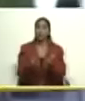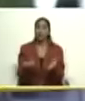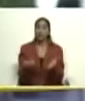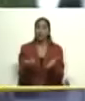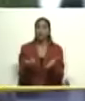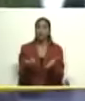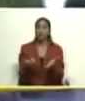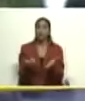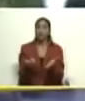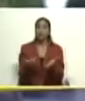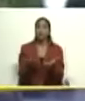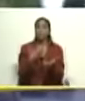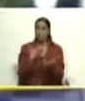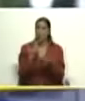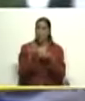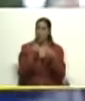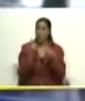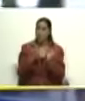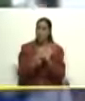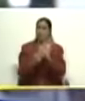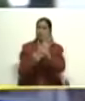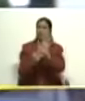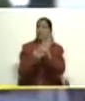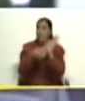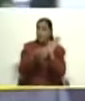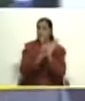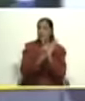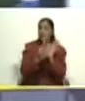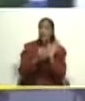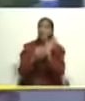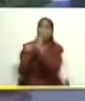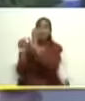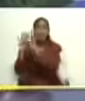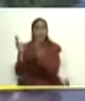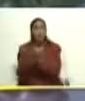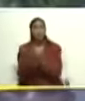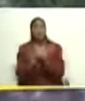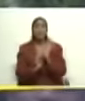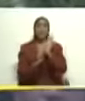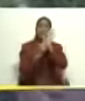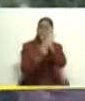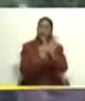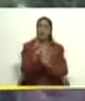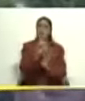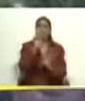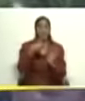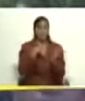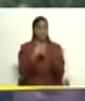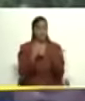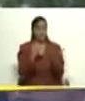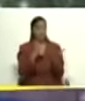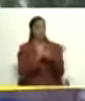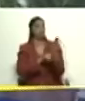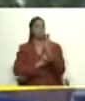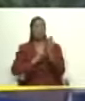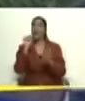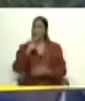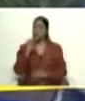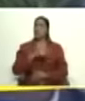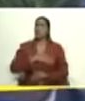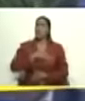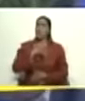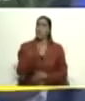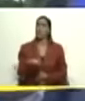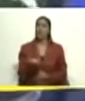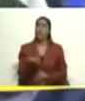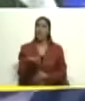darle una demostración al mundo, a los venezolanos y a nosotros mismos, de que sí podemos. Y vamos a demostrarle lo